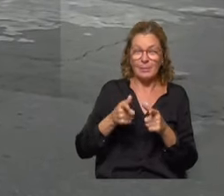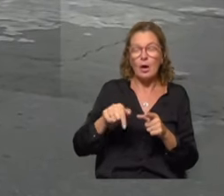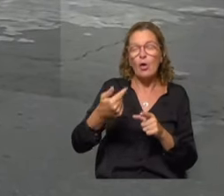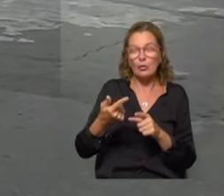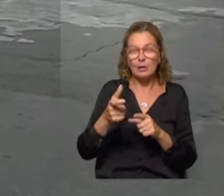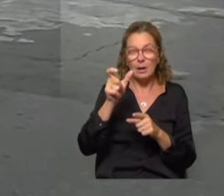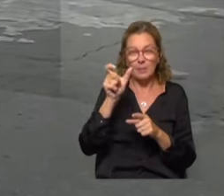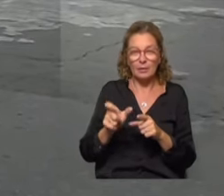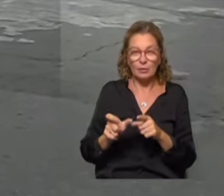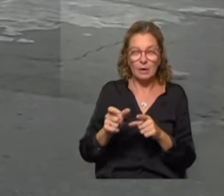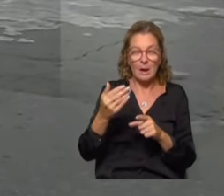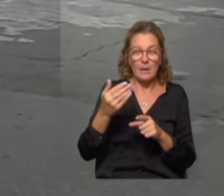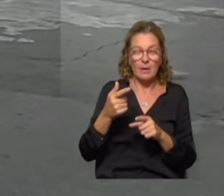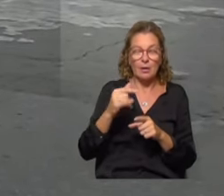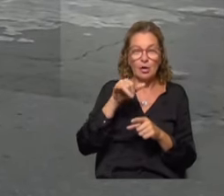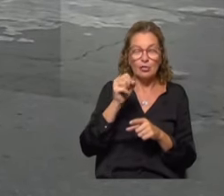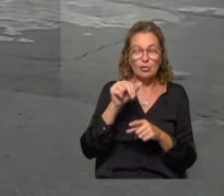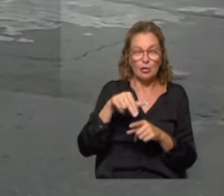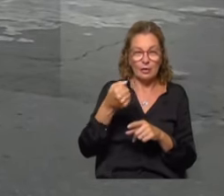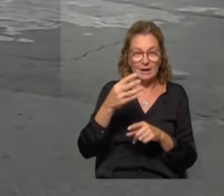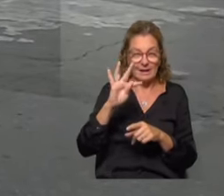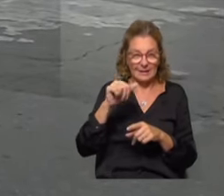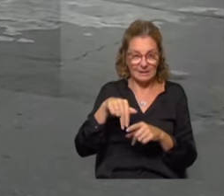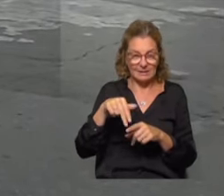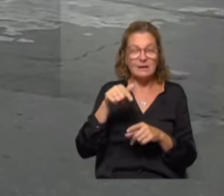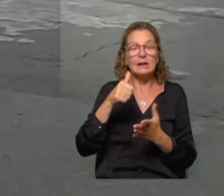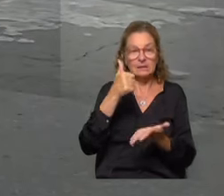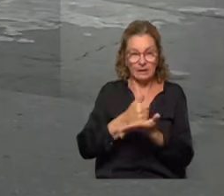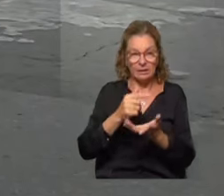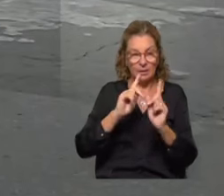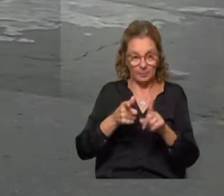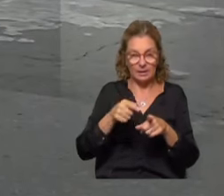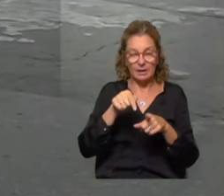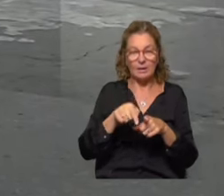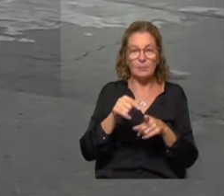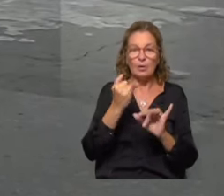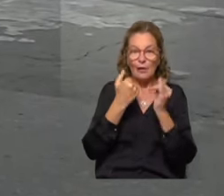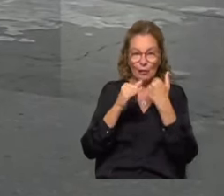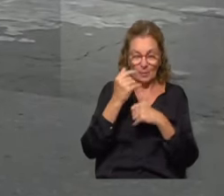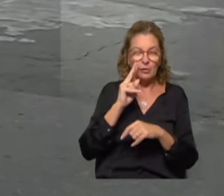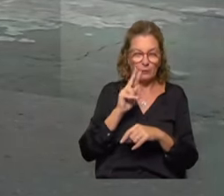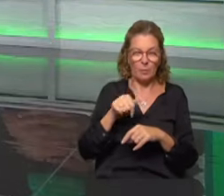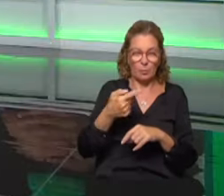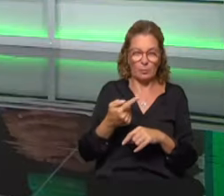está presente una de ellas, Jonathan Mastropierro. Así que en el transcurso del informativo, toda la información, Martín.